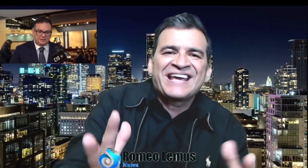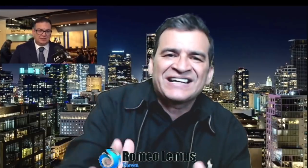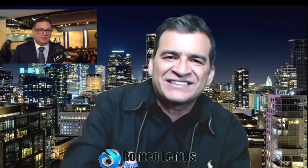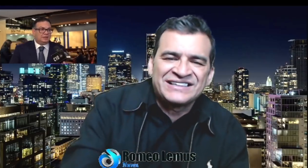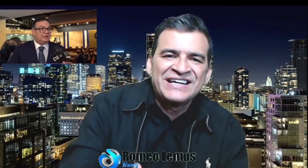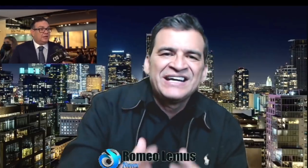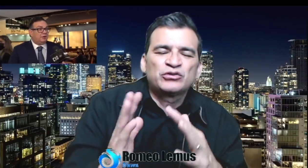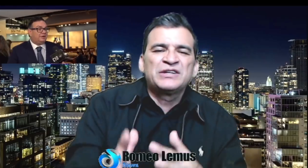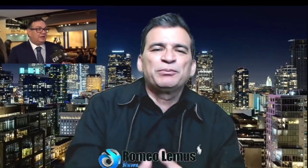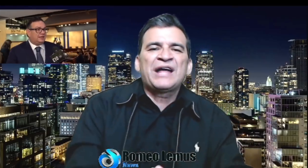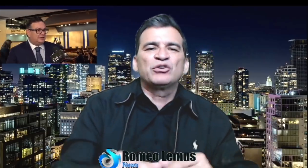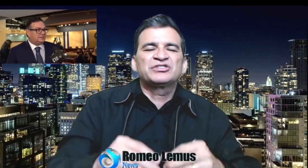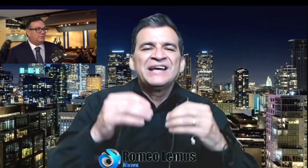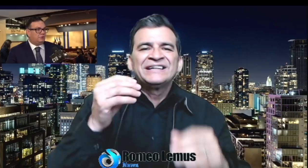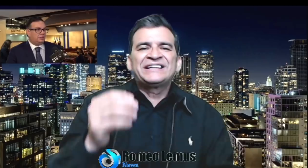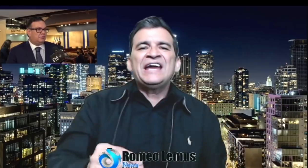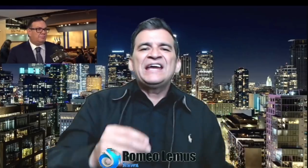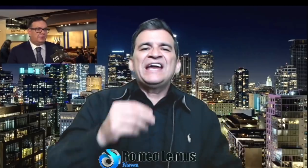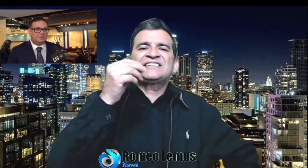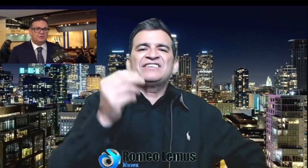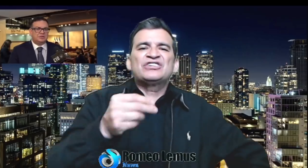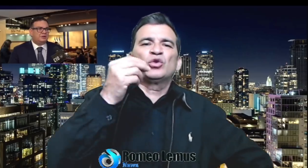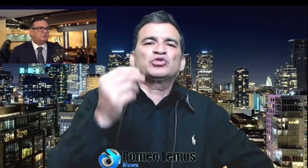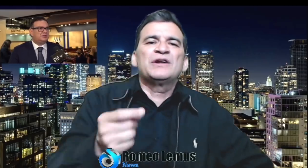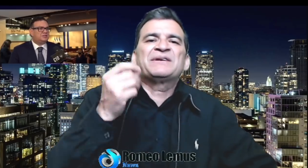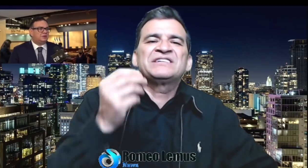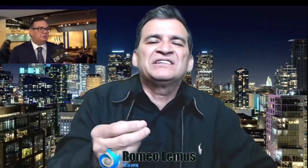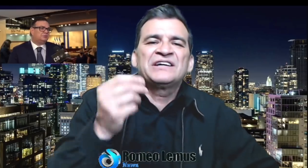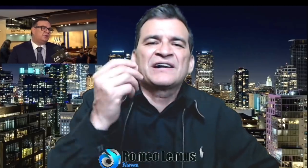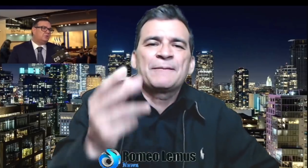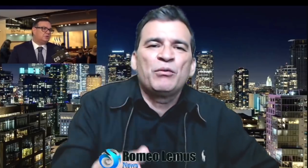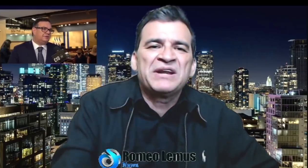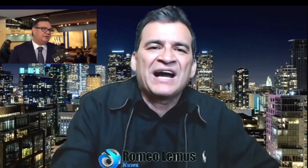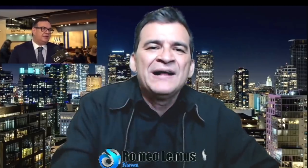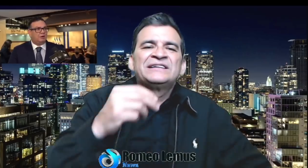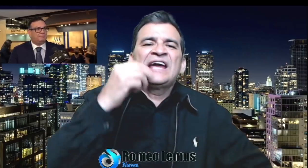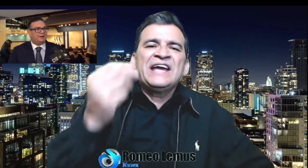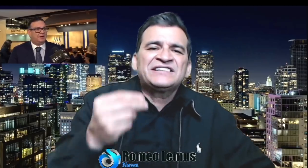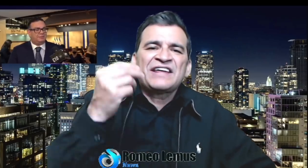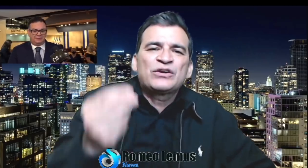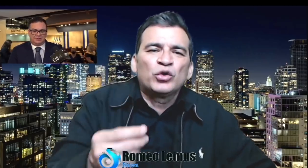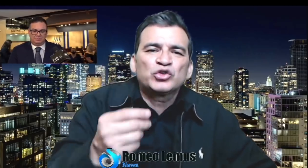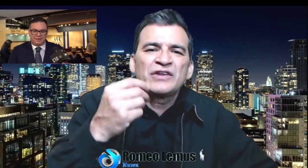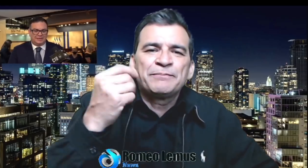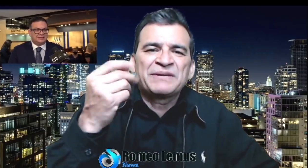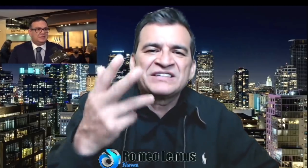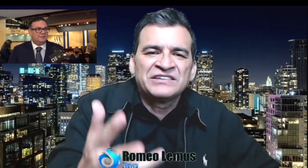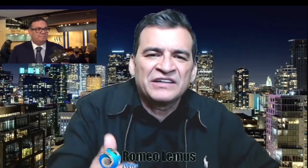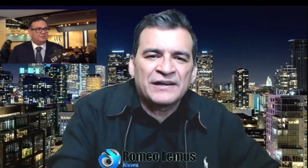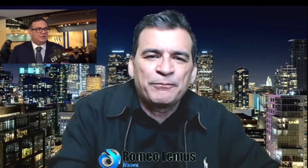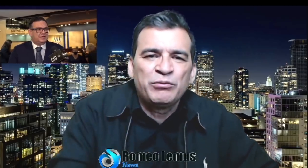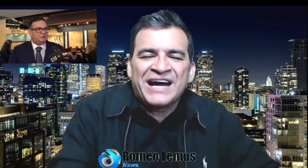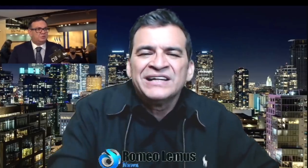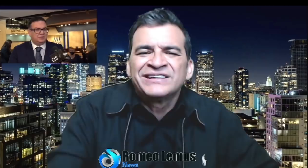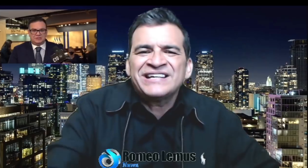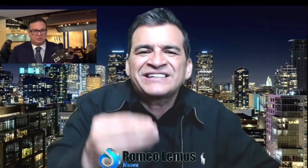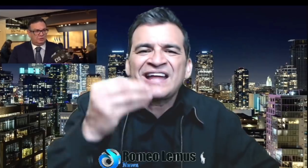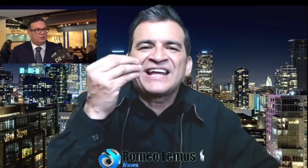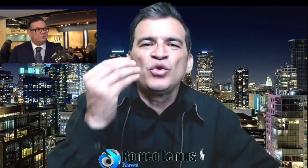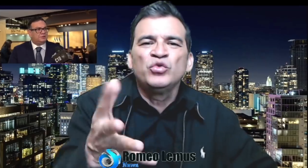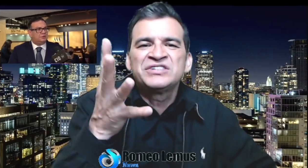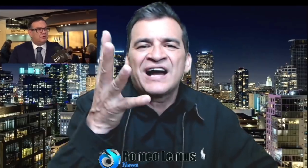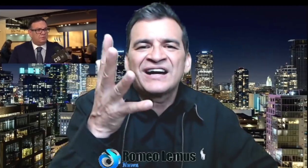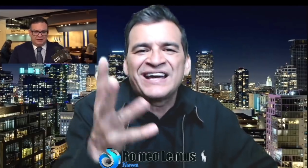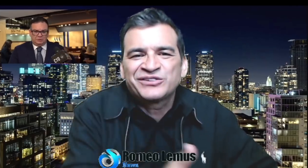análisis que hacen estos diputados de este discurso del presidente de la republica de este discurso del presidente de la republica de